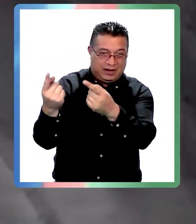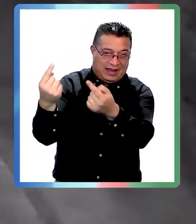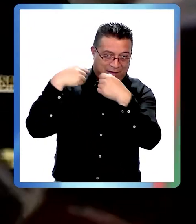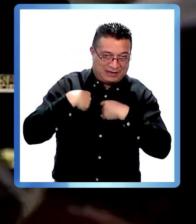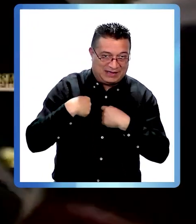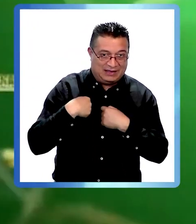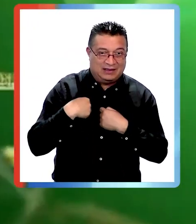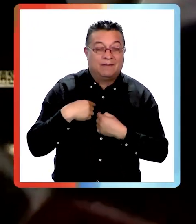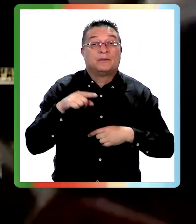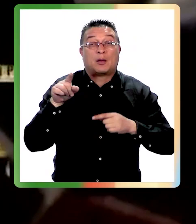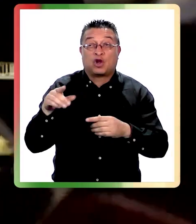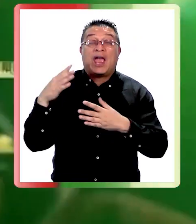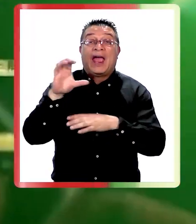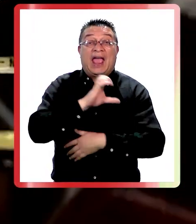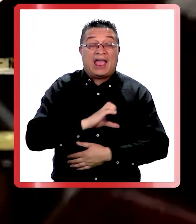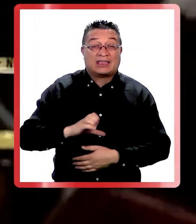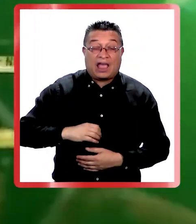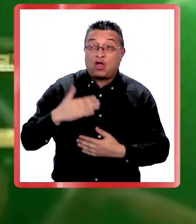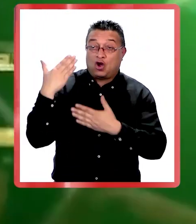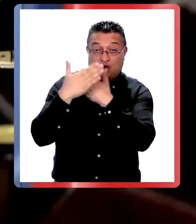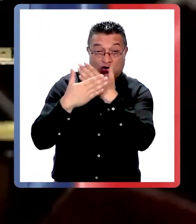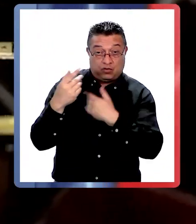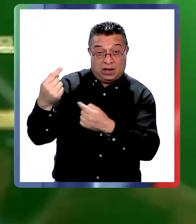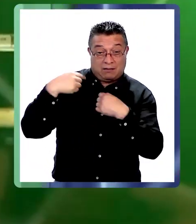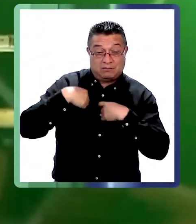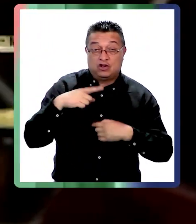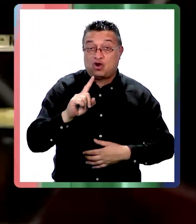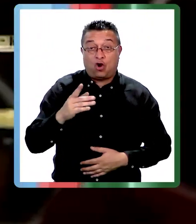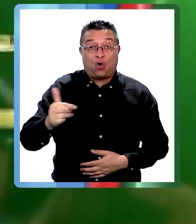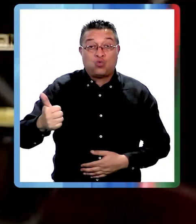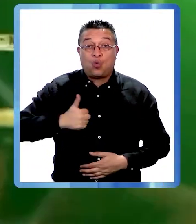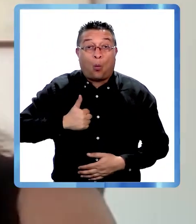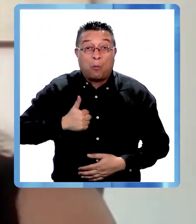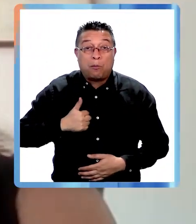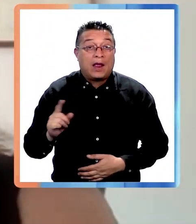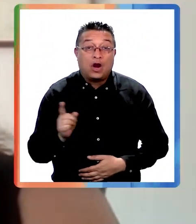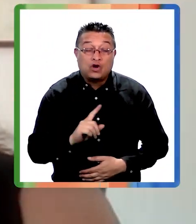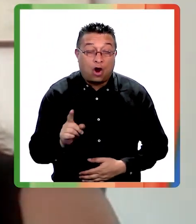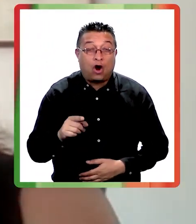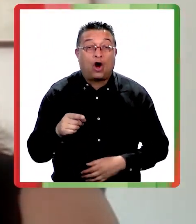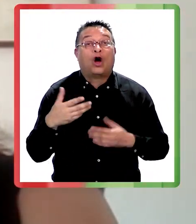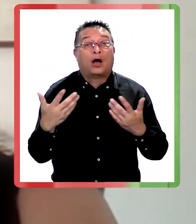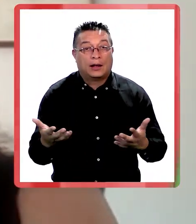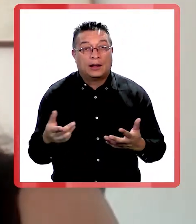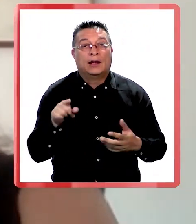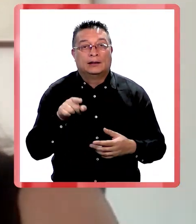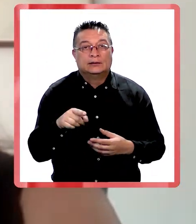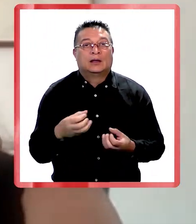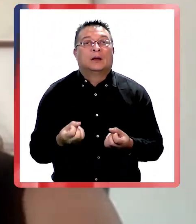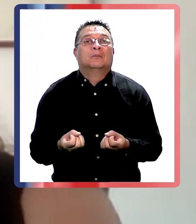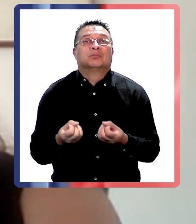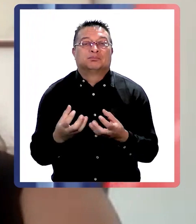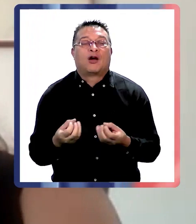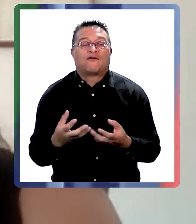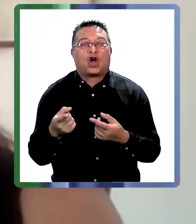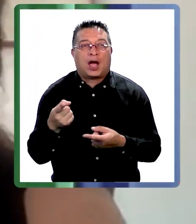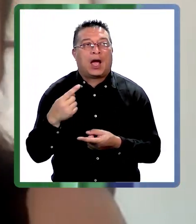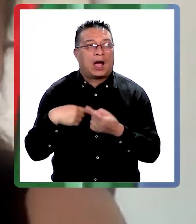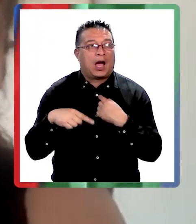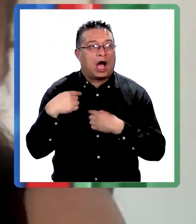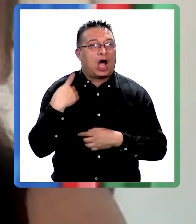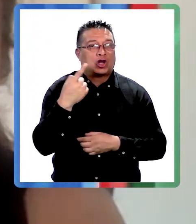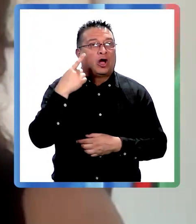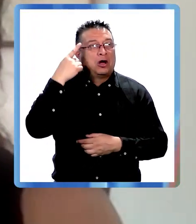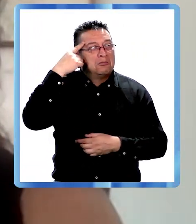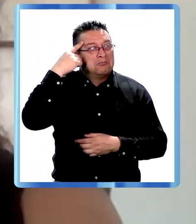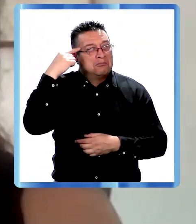cambio protección. Si este Estado no está cumpliendo esa promesa, de alguna forma devuelve